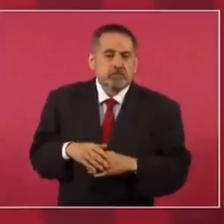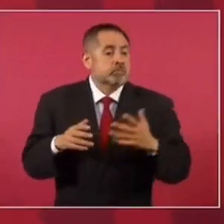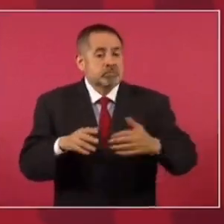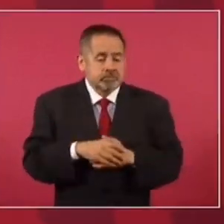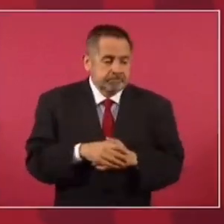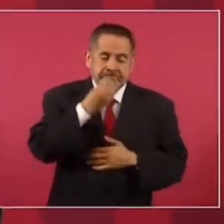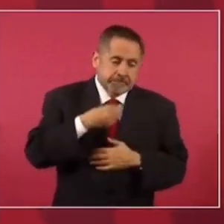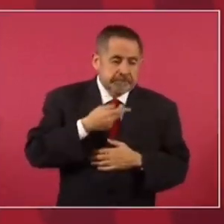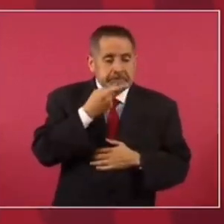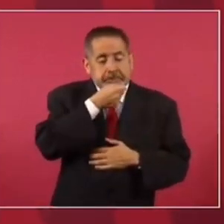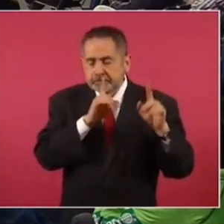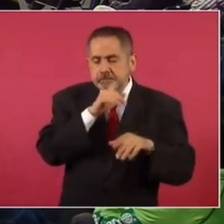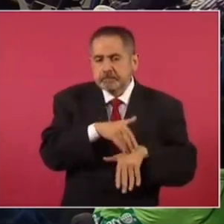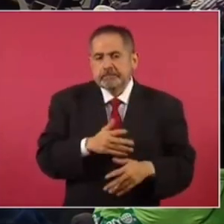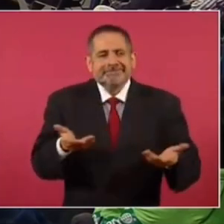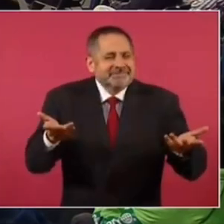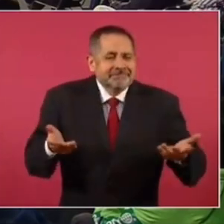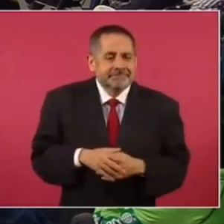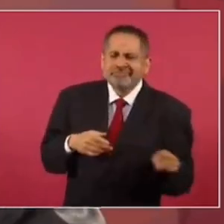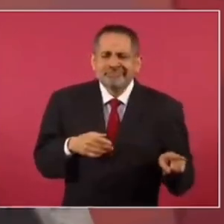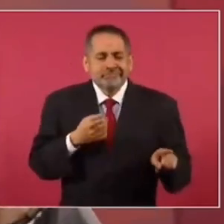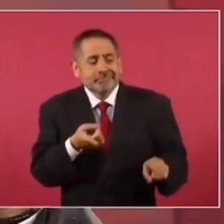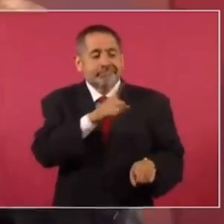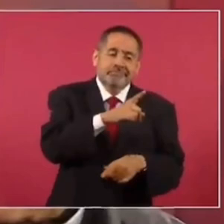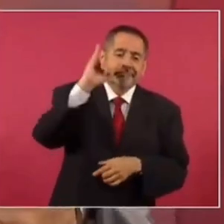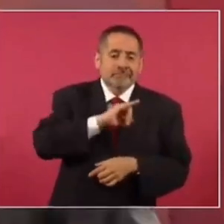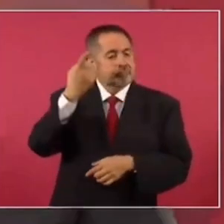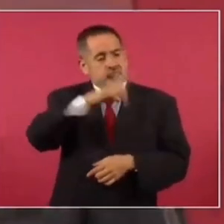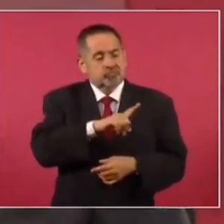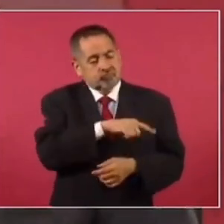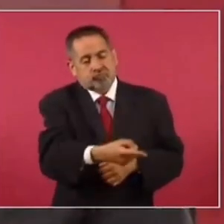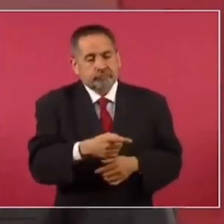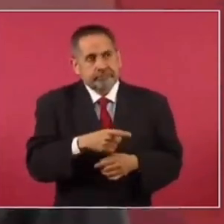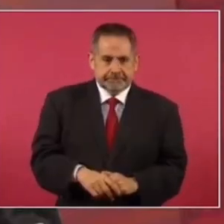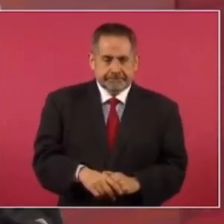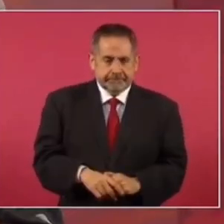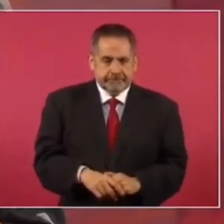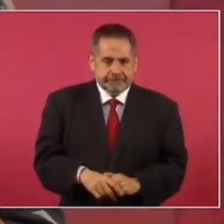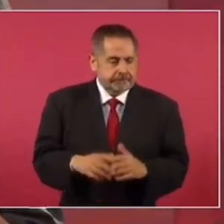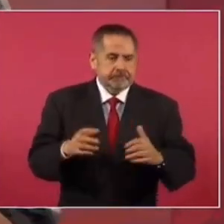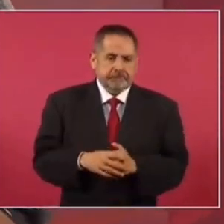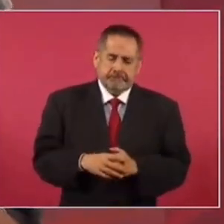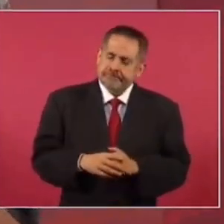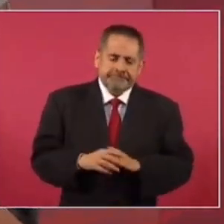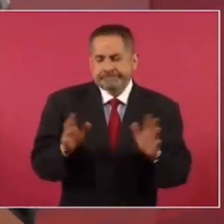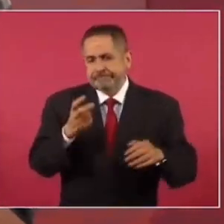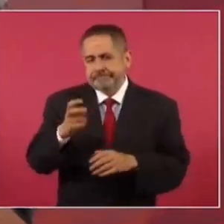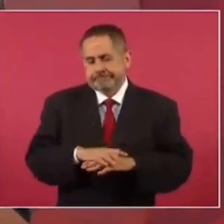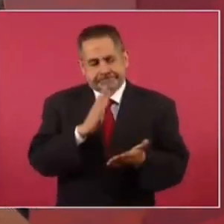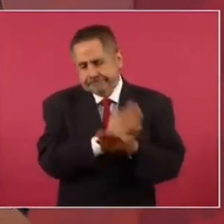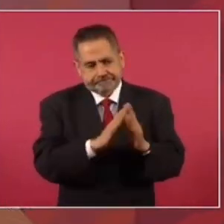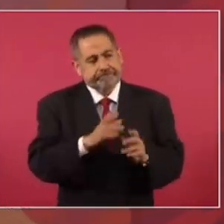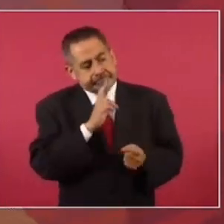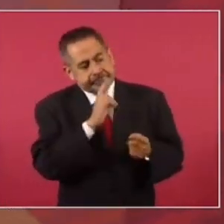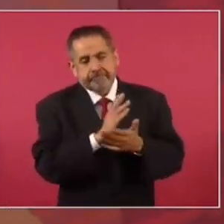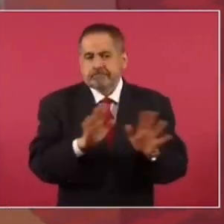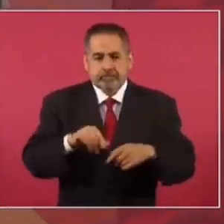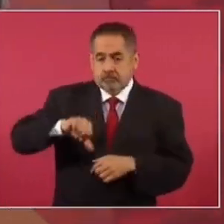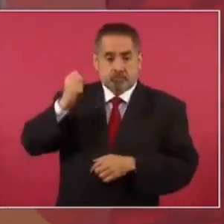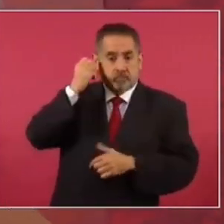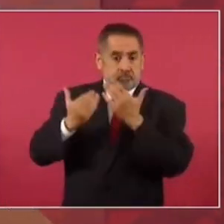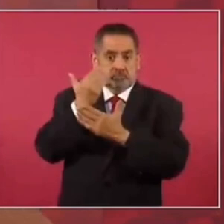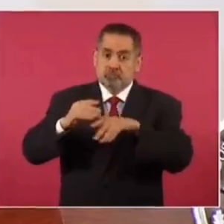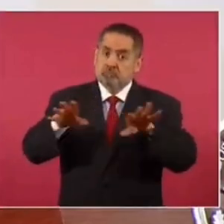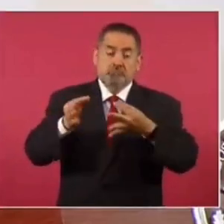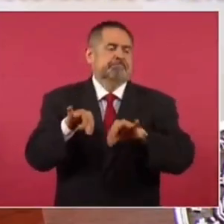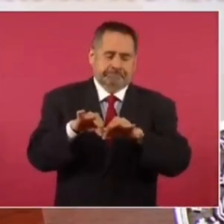programas pegándonos. Y no son ellos. Es la línea editorial y son los de arriba. Entonces, ya también. Basta. Porque la mañanera